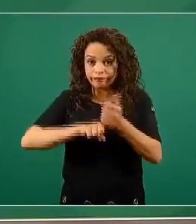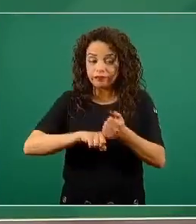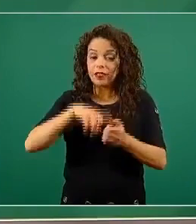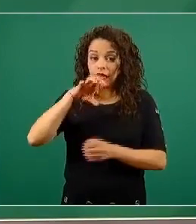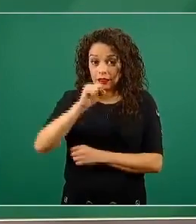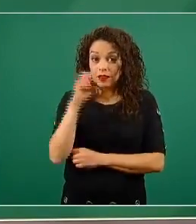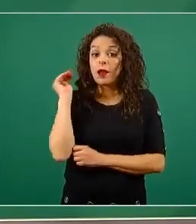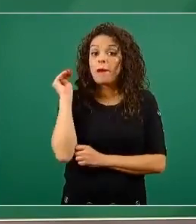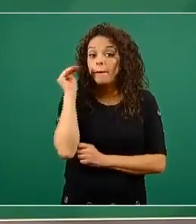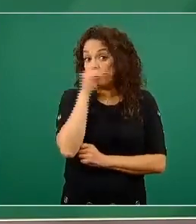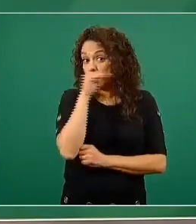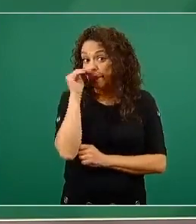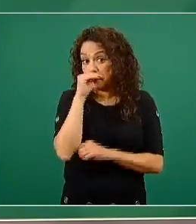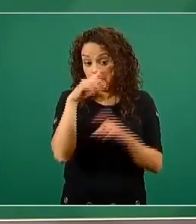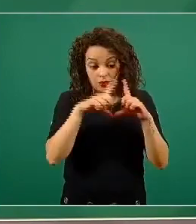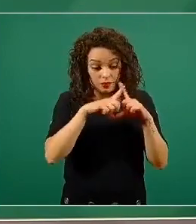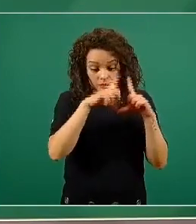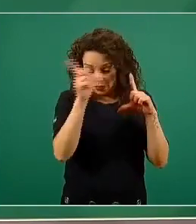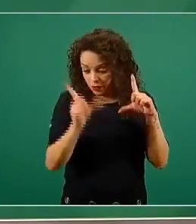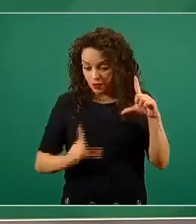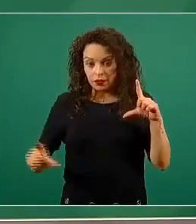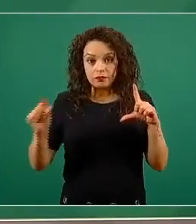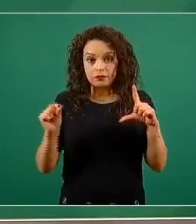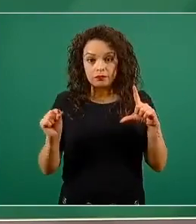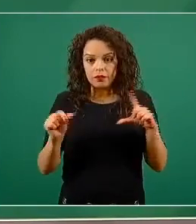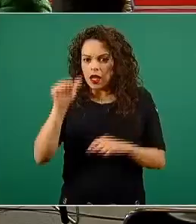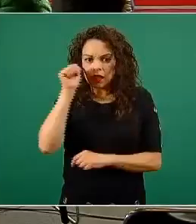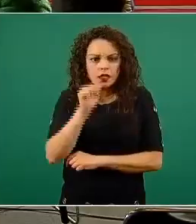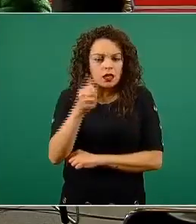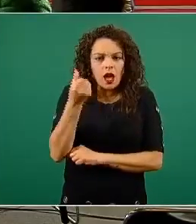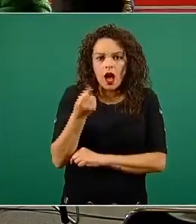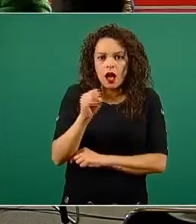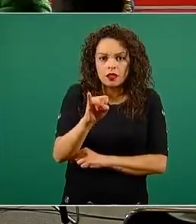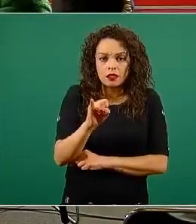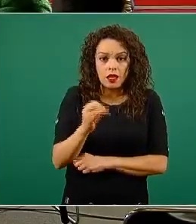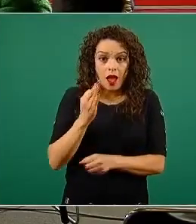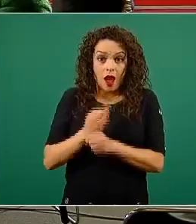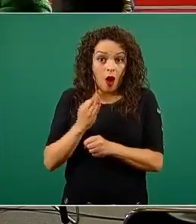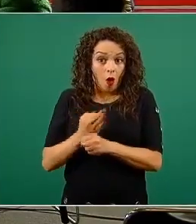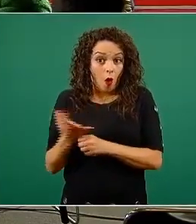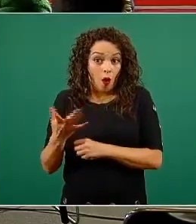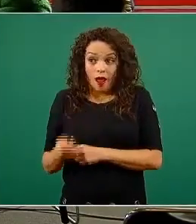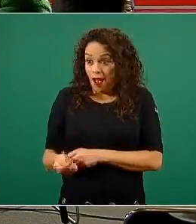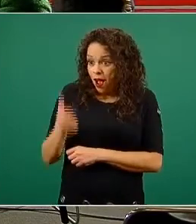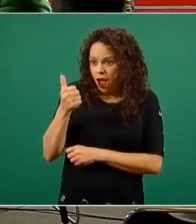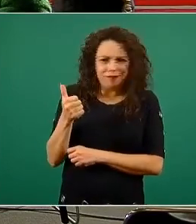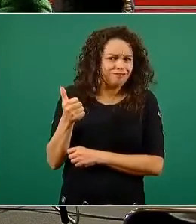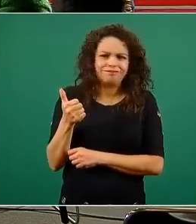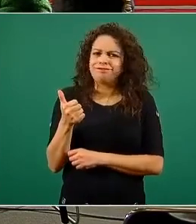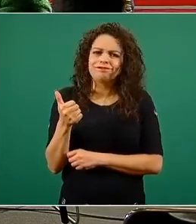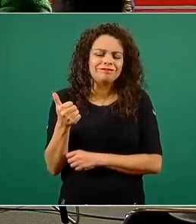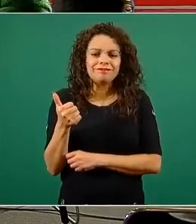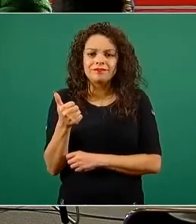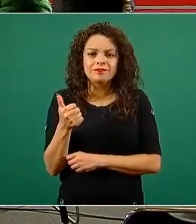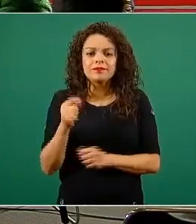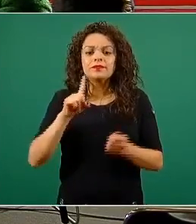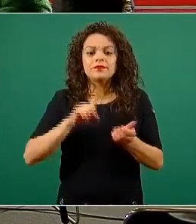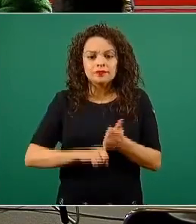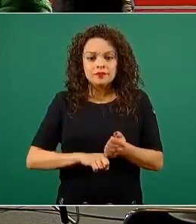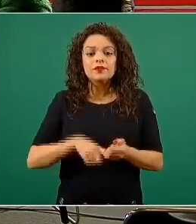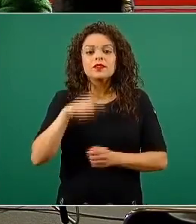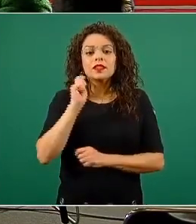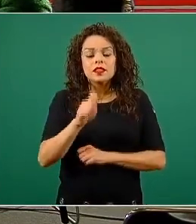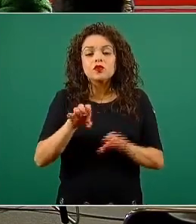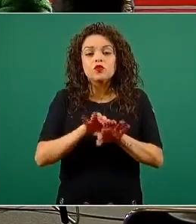lo ha sido. Esta no es la excepción. Regularmente el mecanismo por el que se entregan